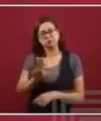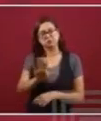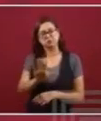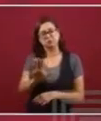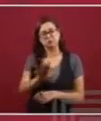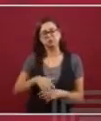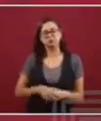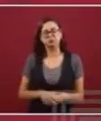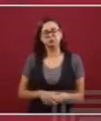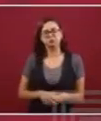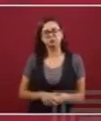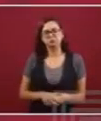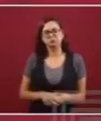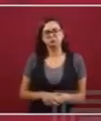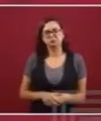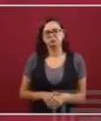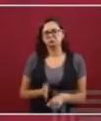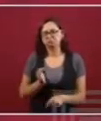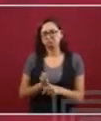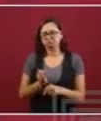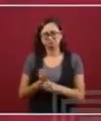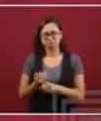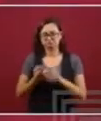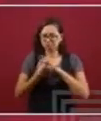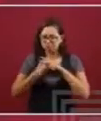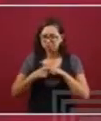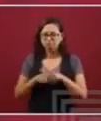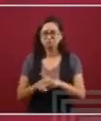Se está haciendo la investigación,